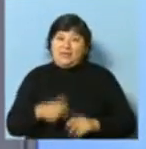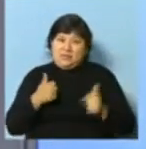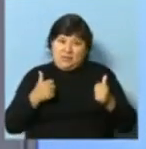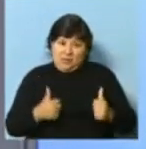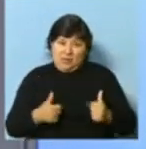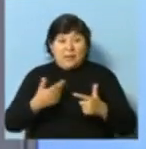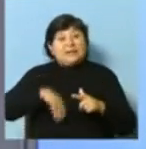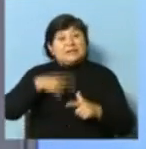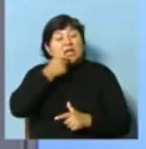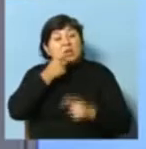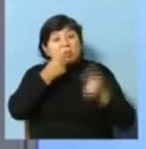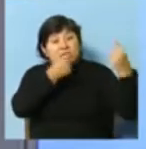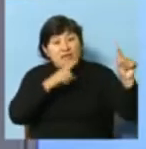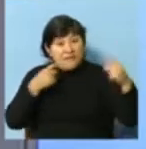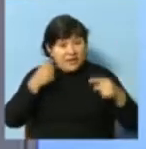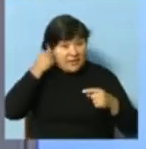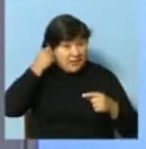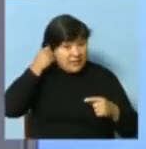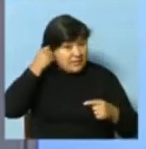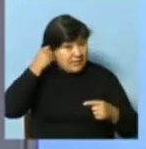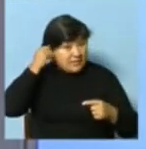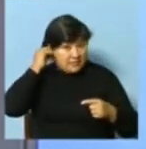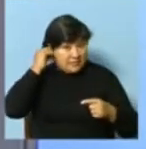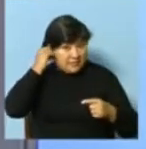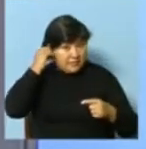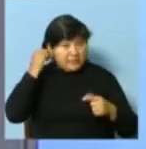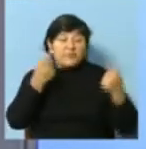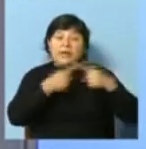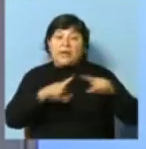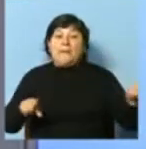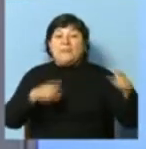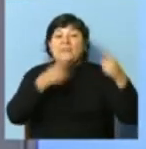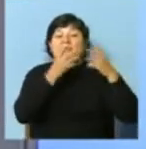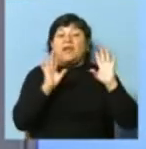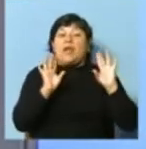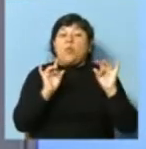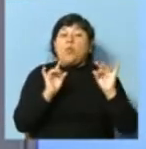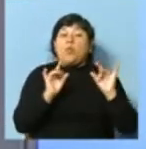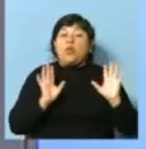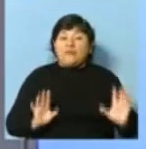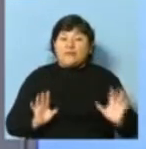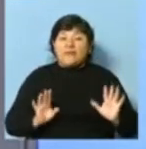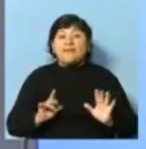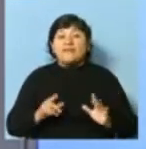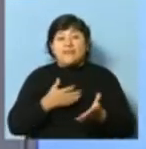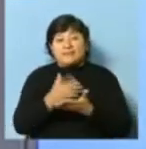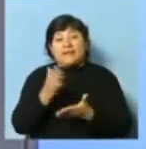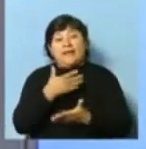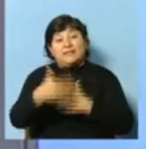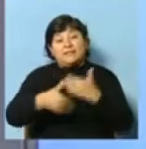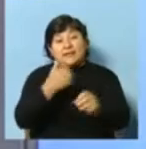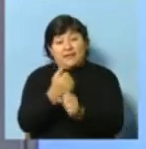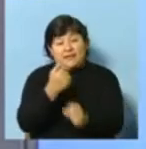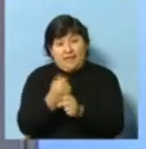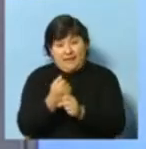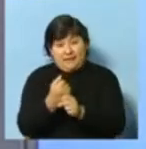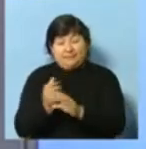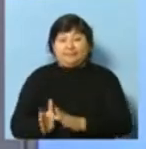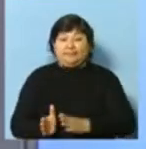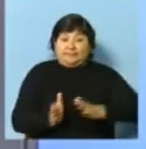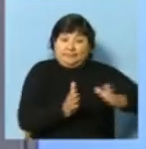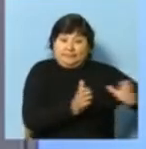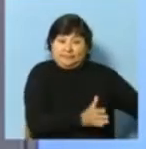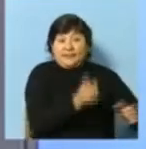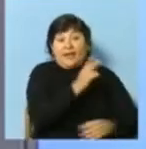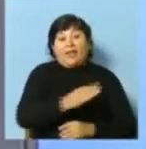hacerlo desde 2015 para ahora con gerardo morales con quien vengo construyendo políticamente desde el